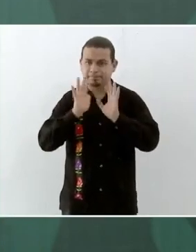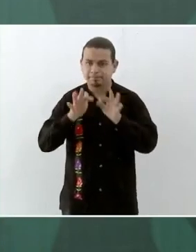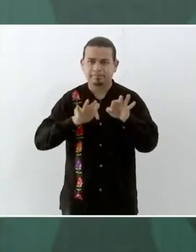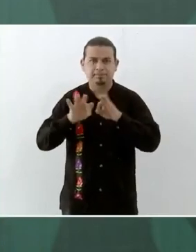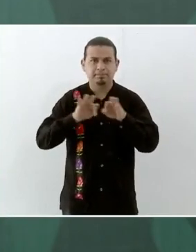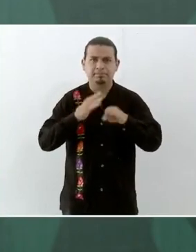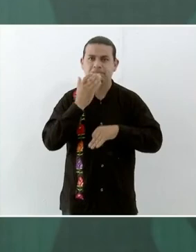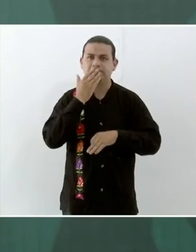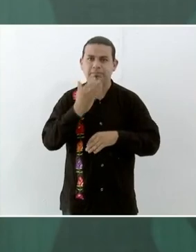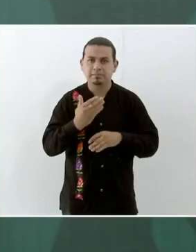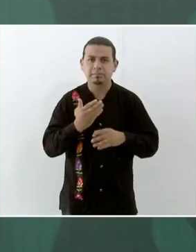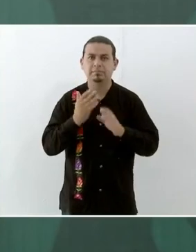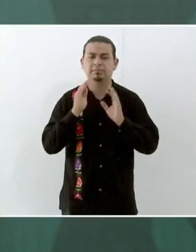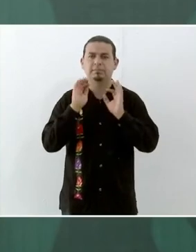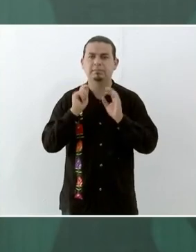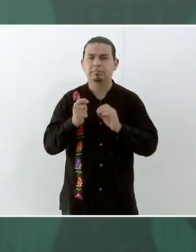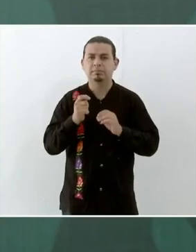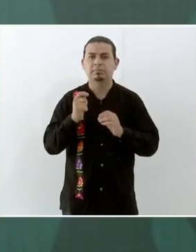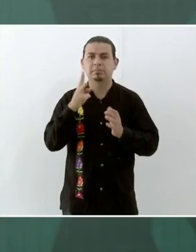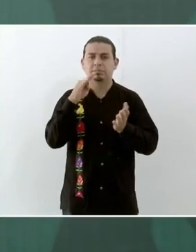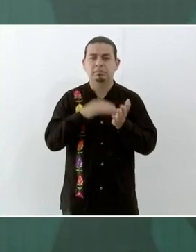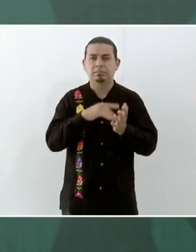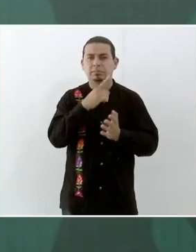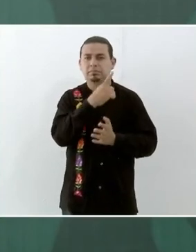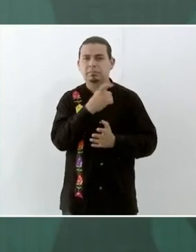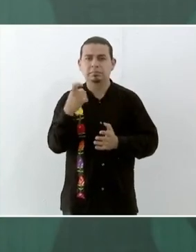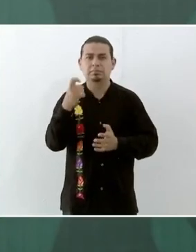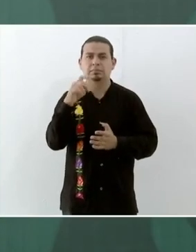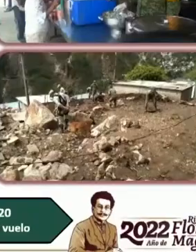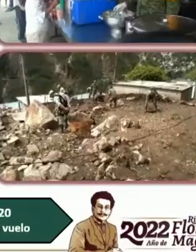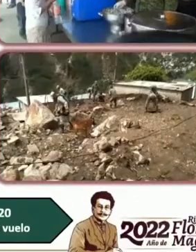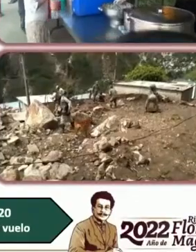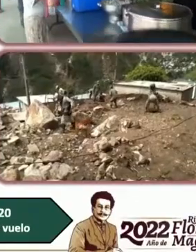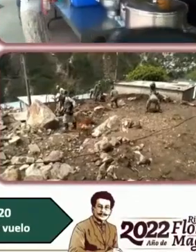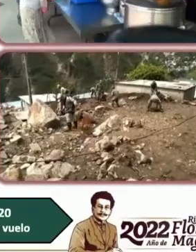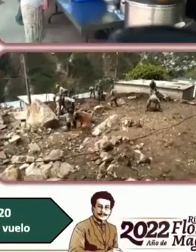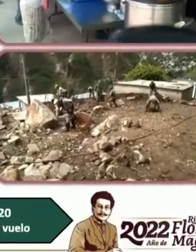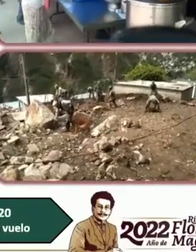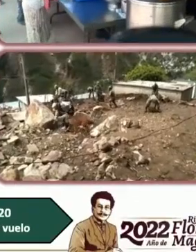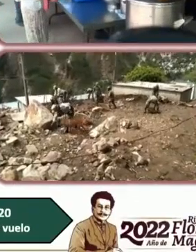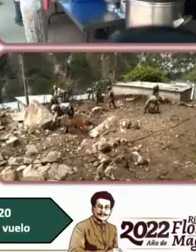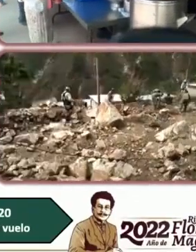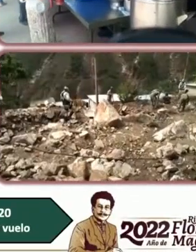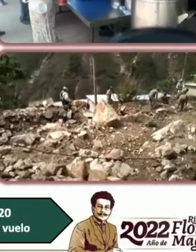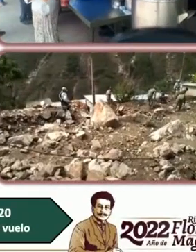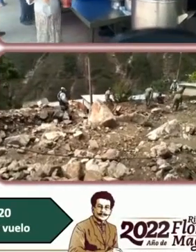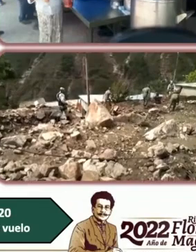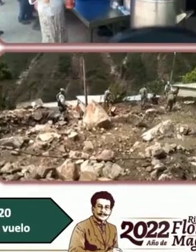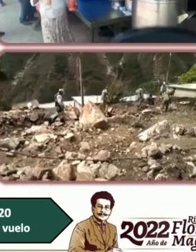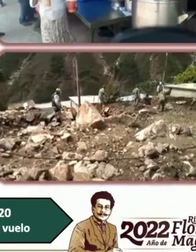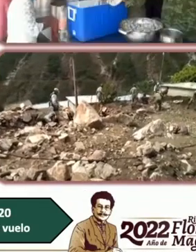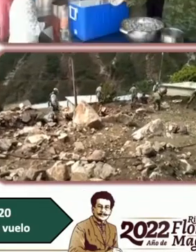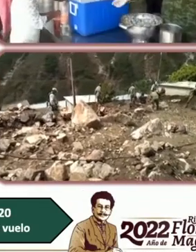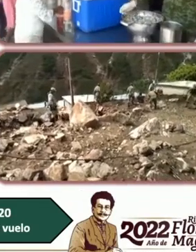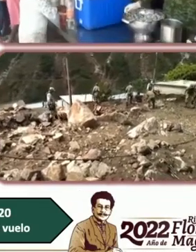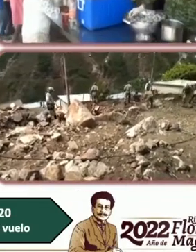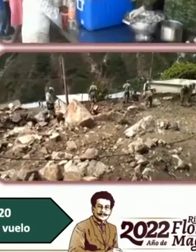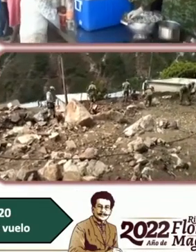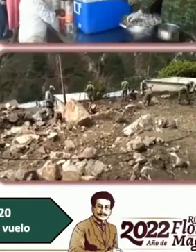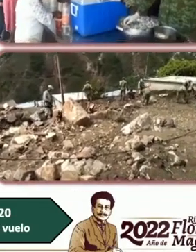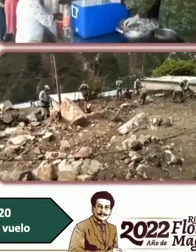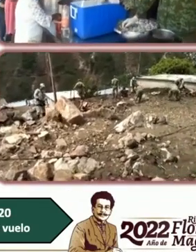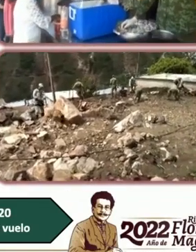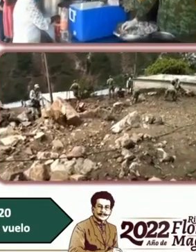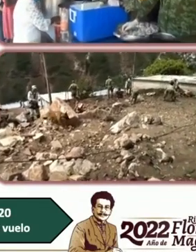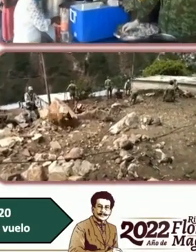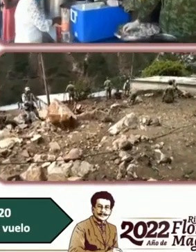de efectivo son 4 mil 119 elementos del Ejército, de la Fuerza Aérea, de Marina y de